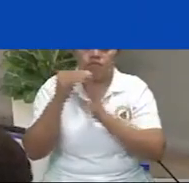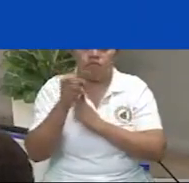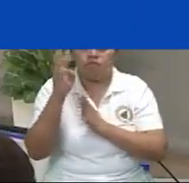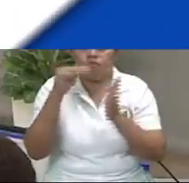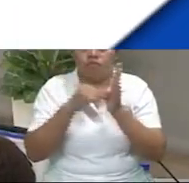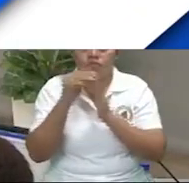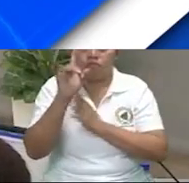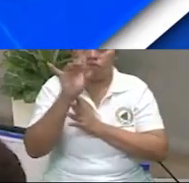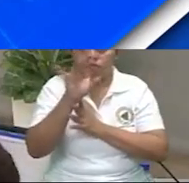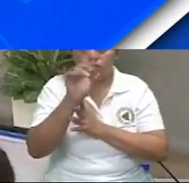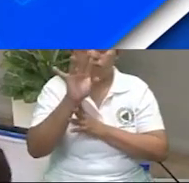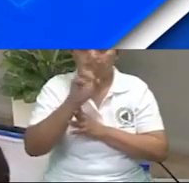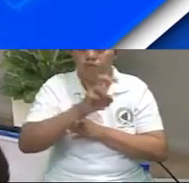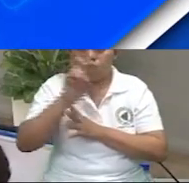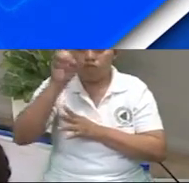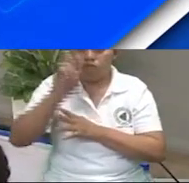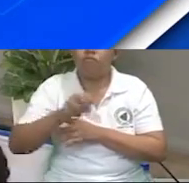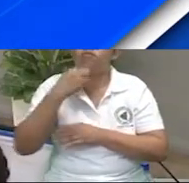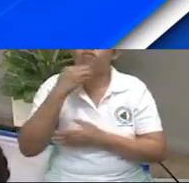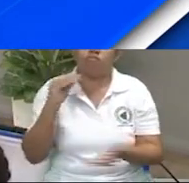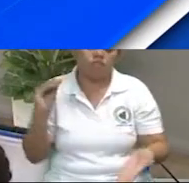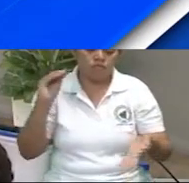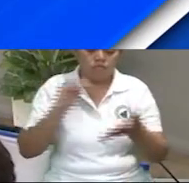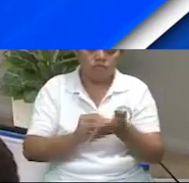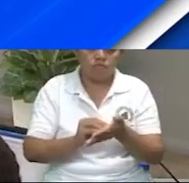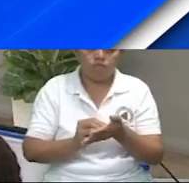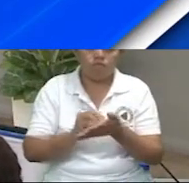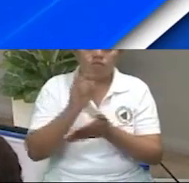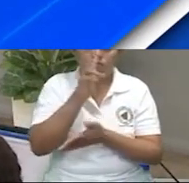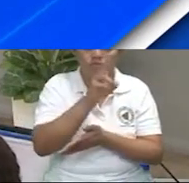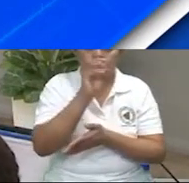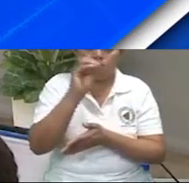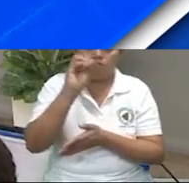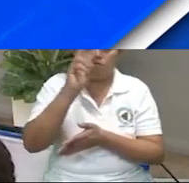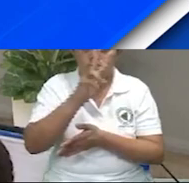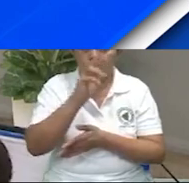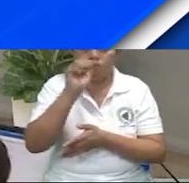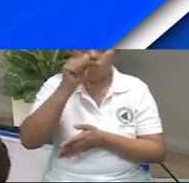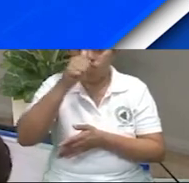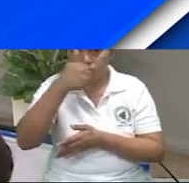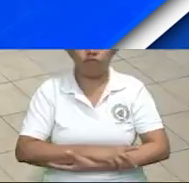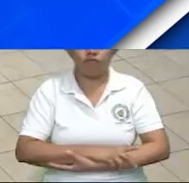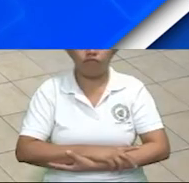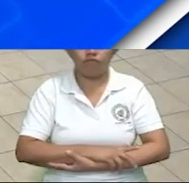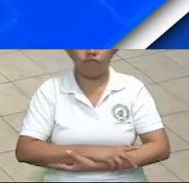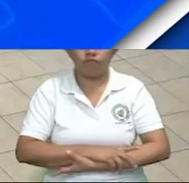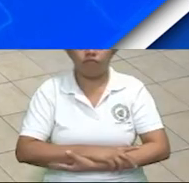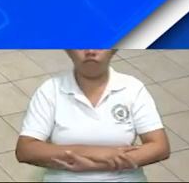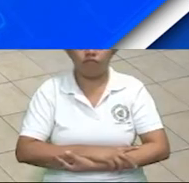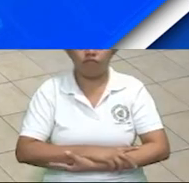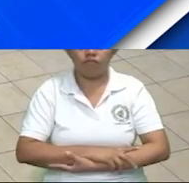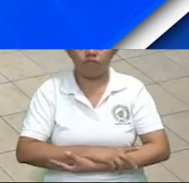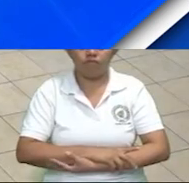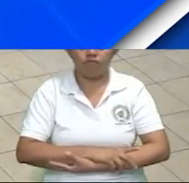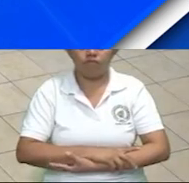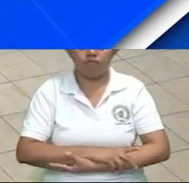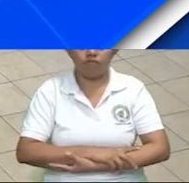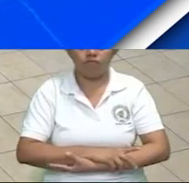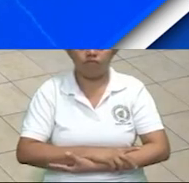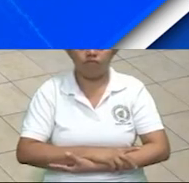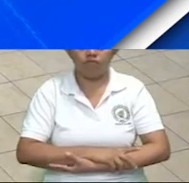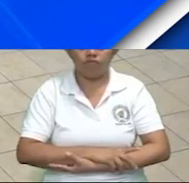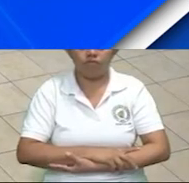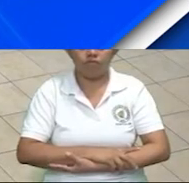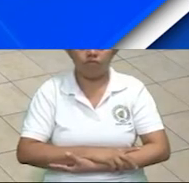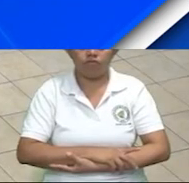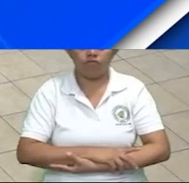remiten a la comisión de producción economía y presupuesto la iniciativa de decreto legislativo de aprobación para